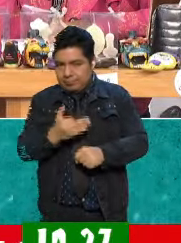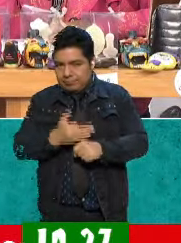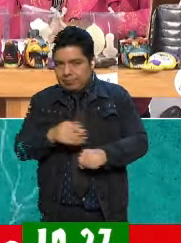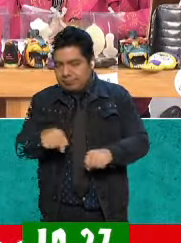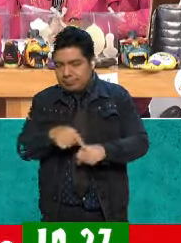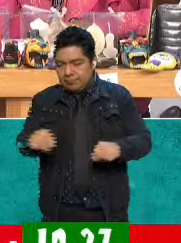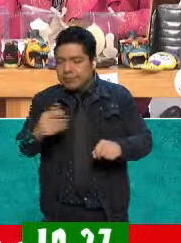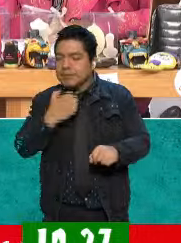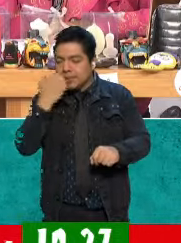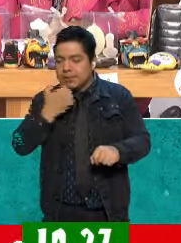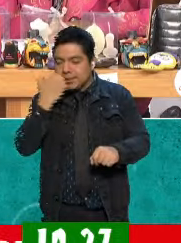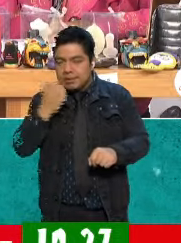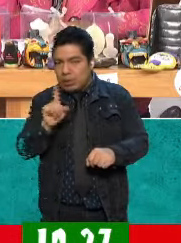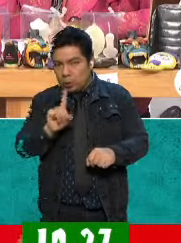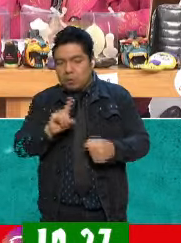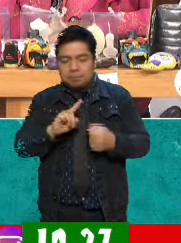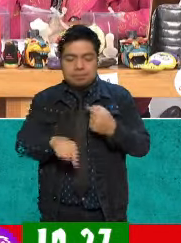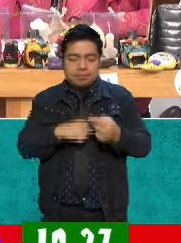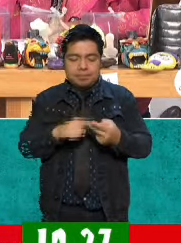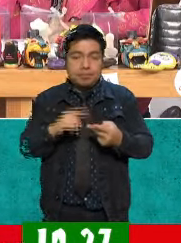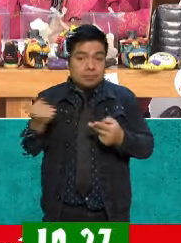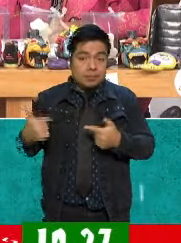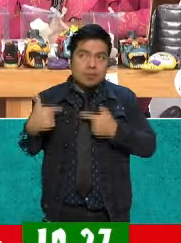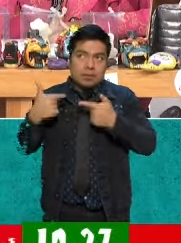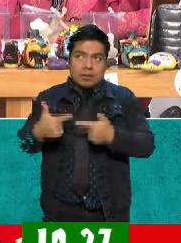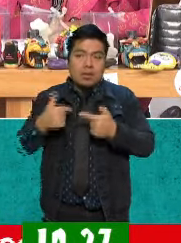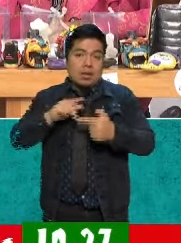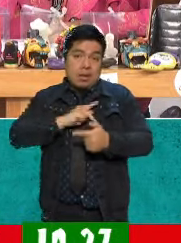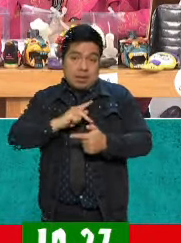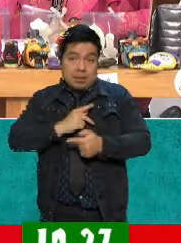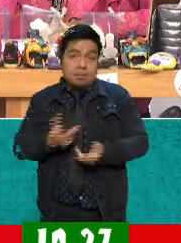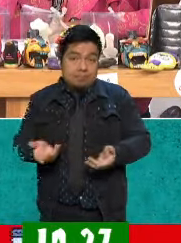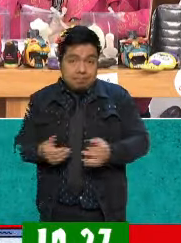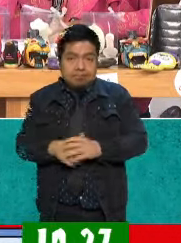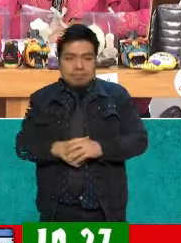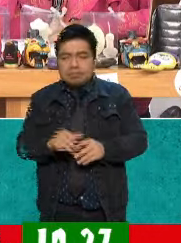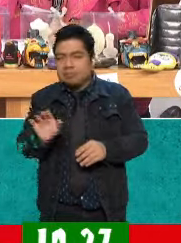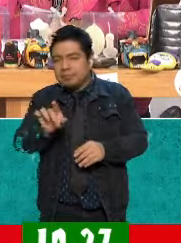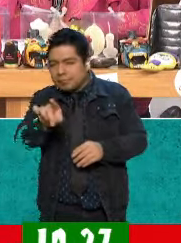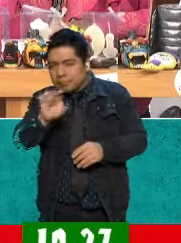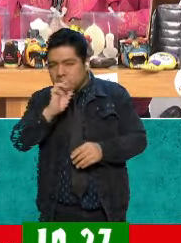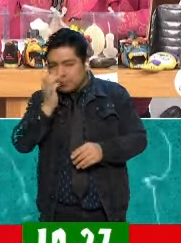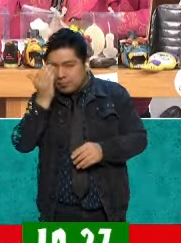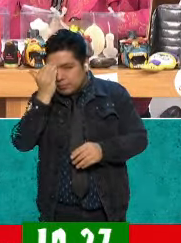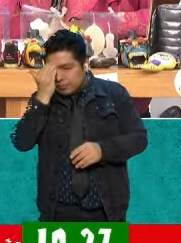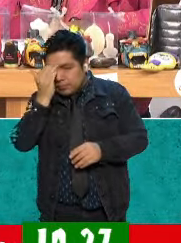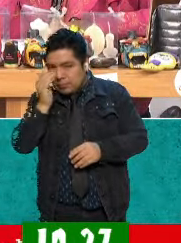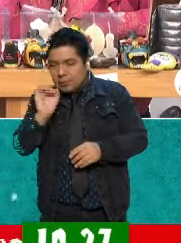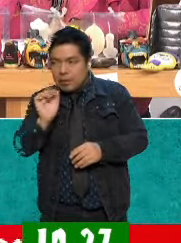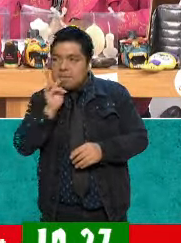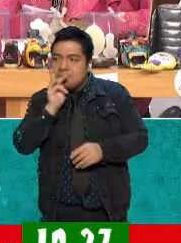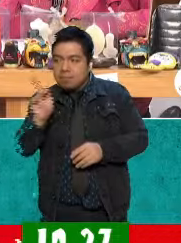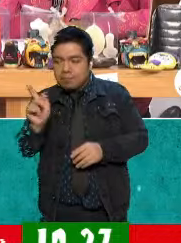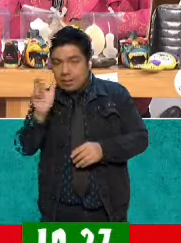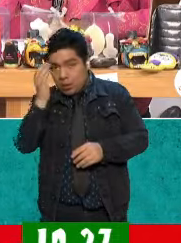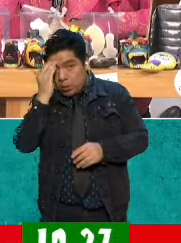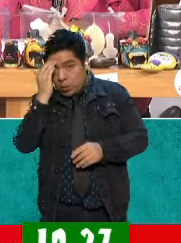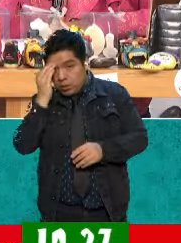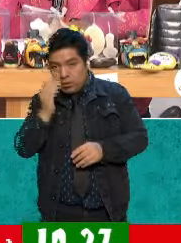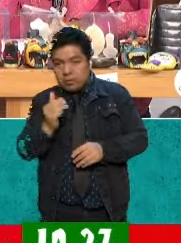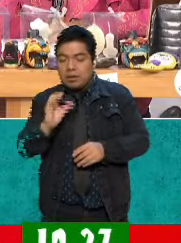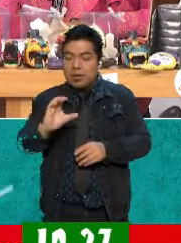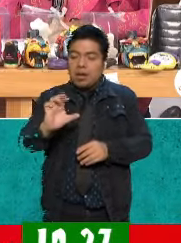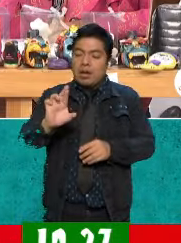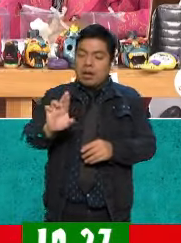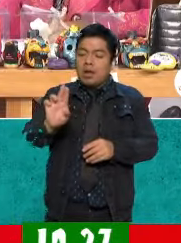ahora en las escuelas, por ejemplo, sino más bien generaciones como la mía. No sé si ustedes habían escuchado, bueno, definitivamente habían escuchado la palabra crush, que es